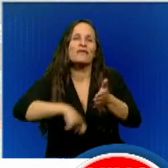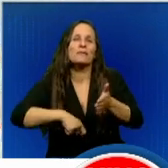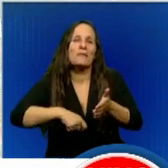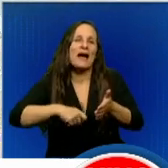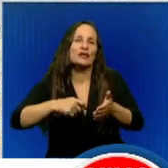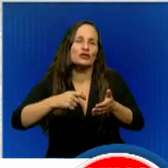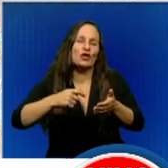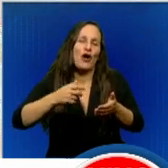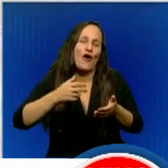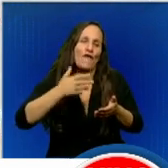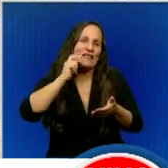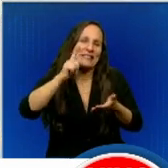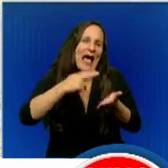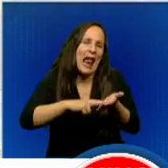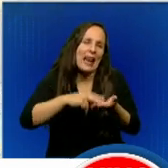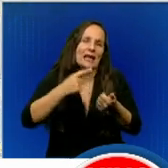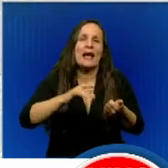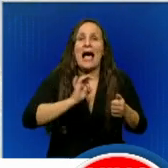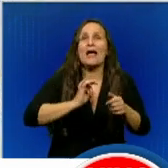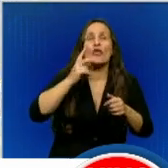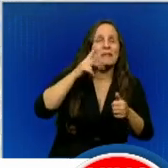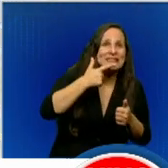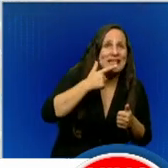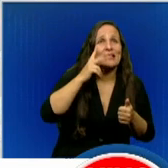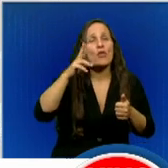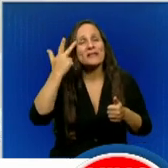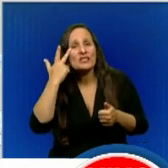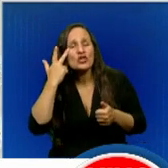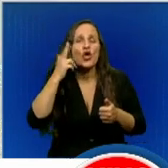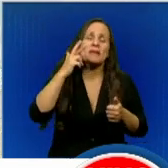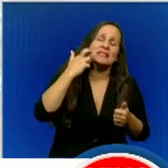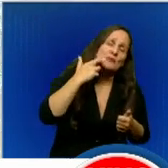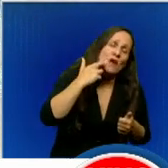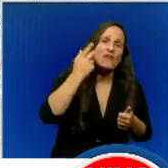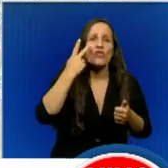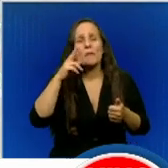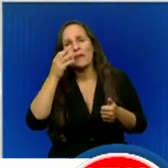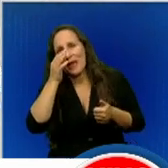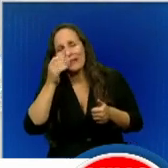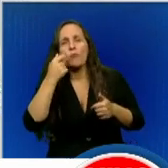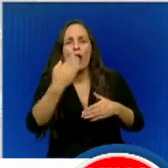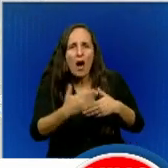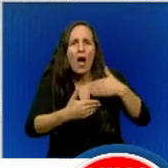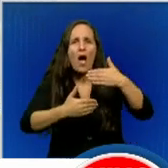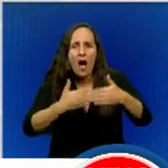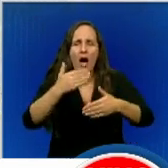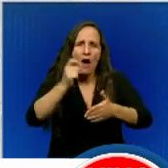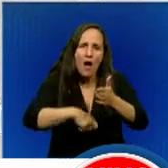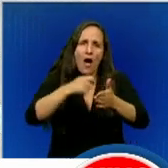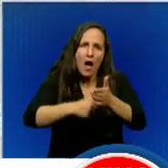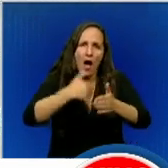sé cuánto tenemos el pacto fiscal 2017 2018 2019 2020 cada año un pacto fiscal